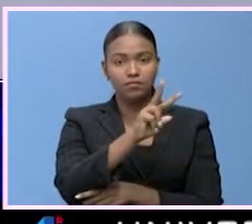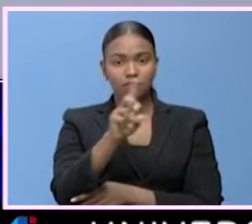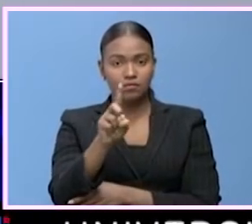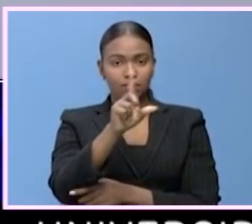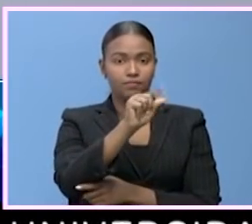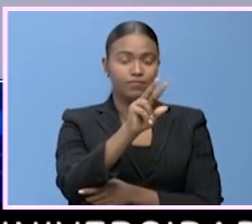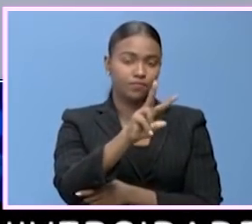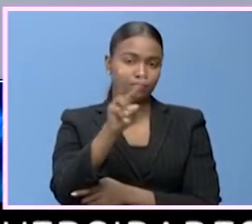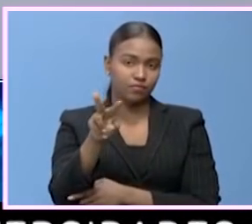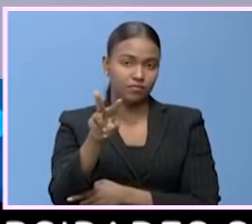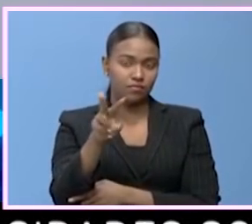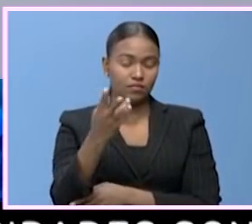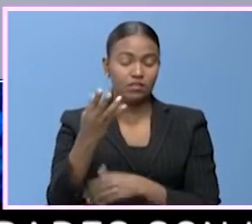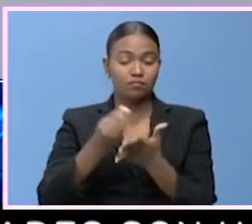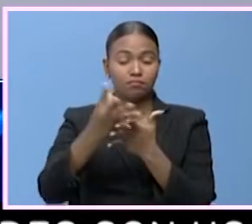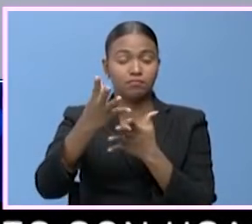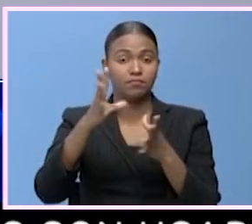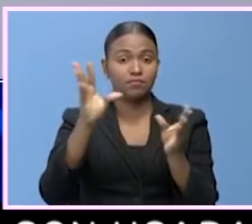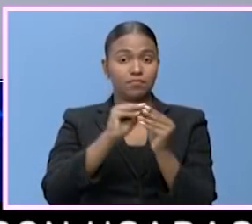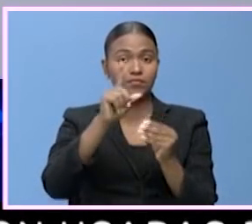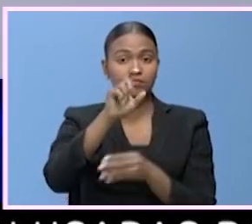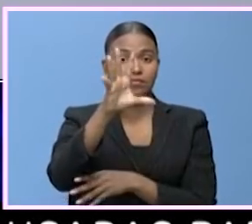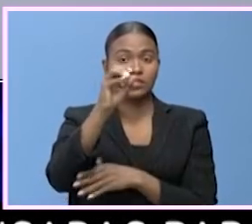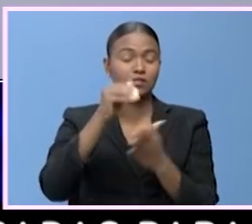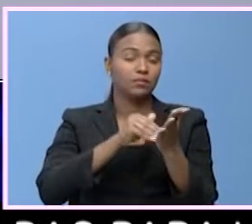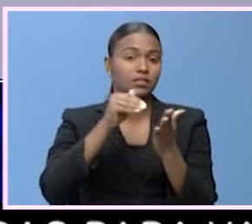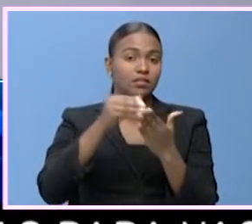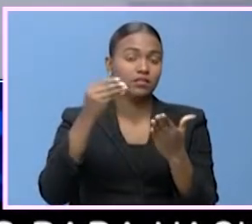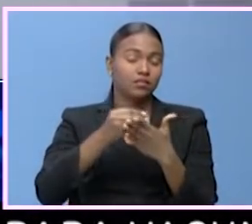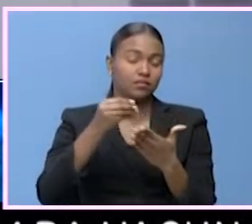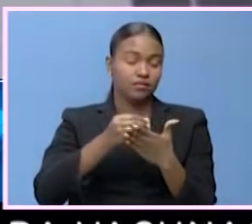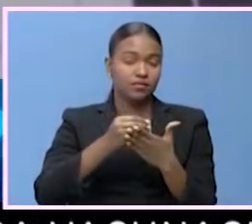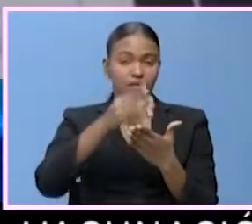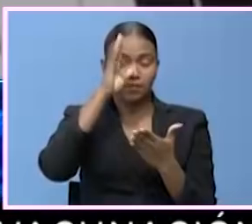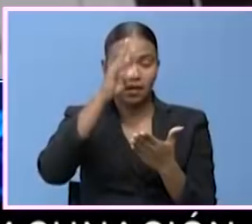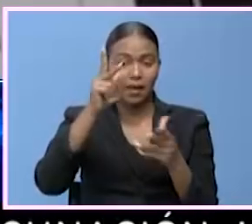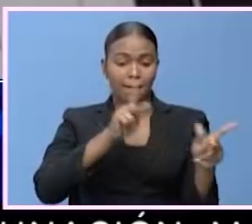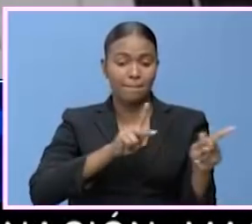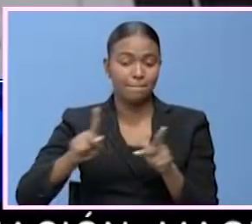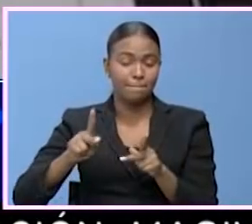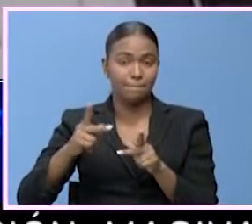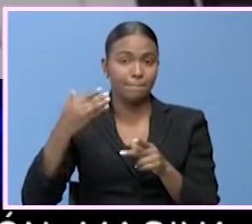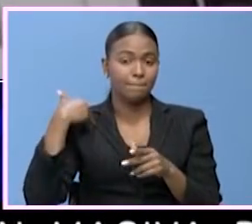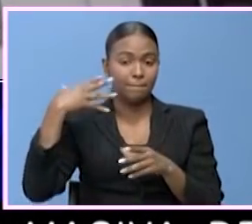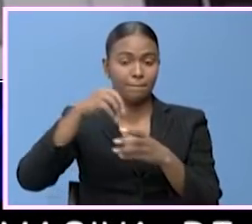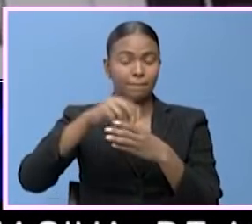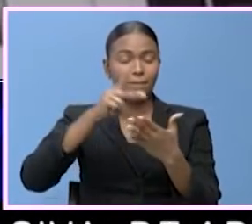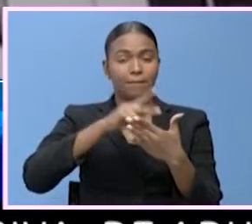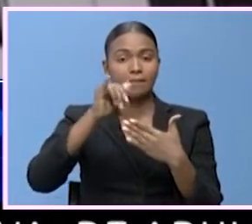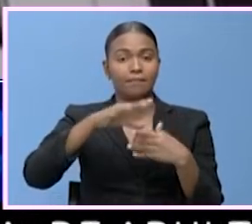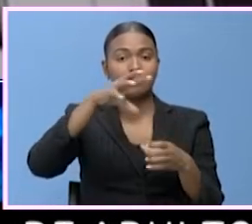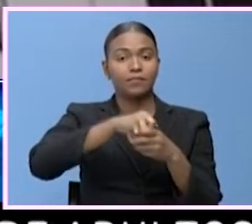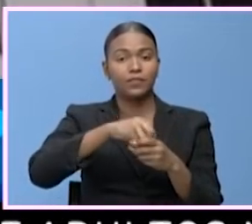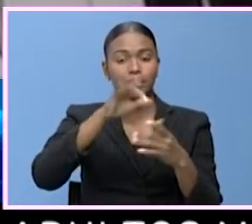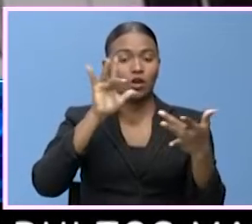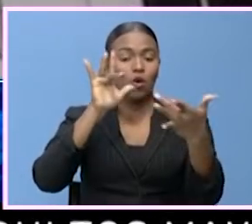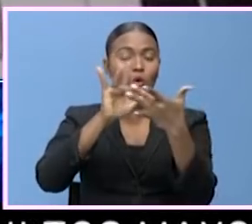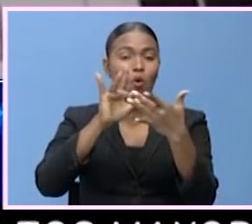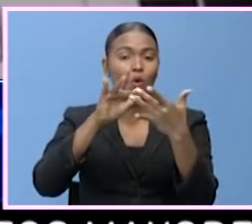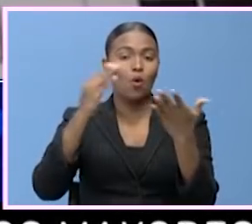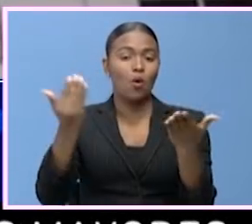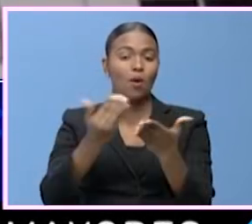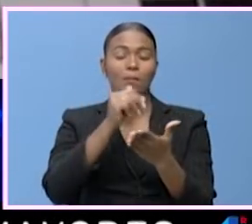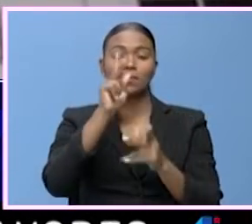2021-2022. Con una inversión de 150 millones de pesos, el Plan Bianual contempla el proyecto integral Conectar a los